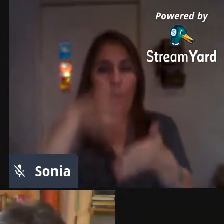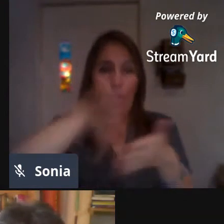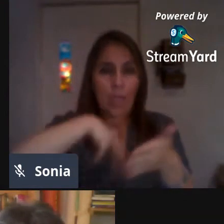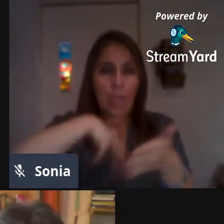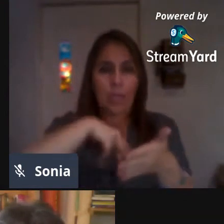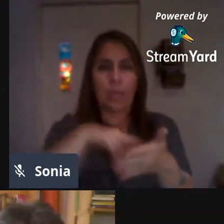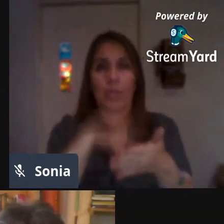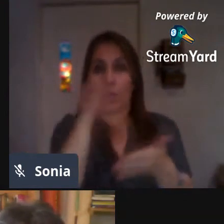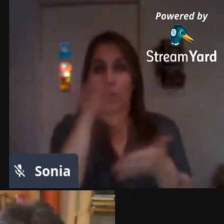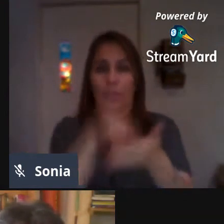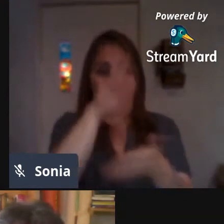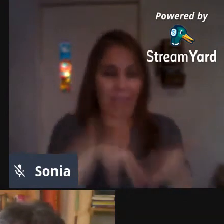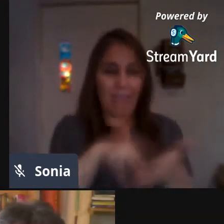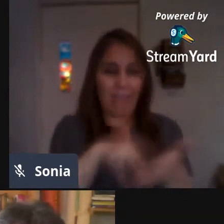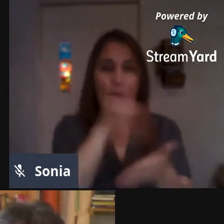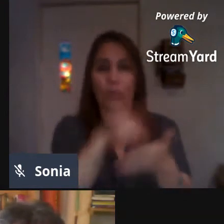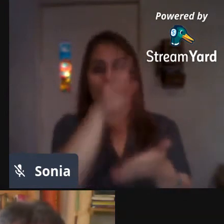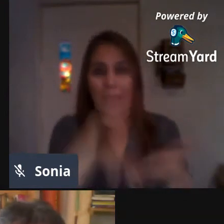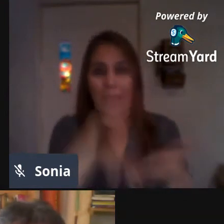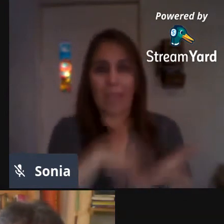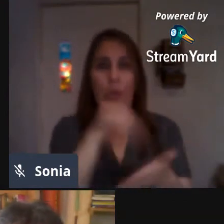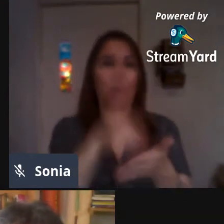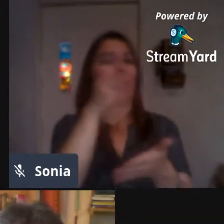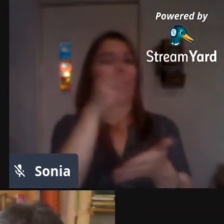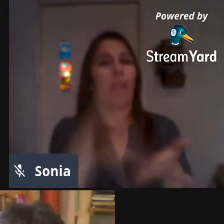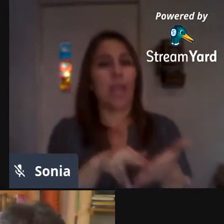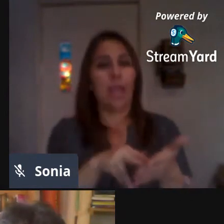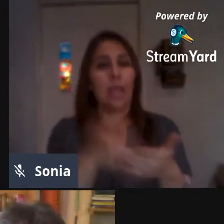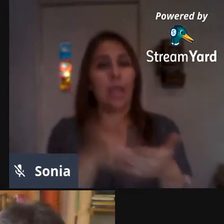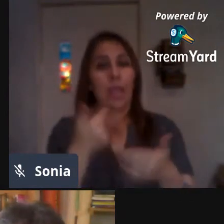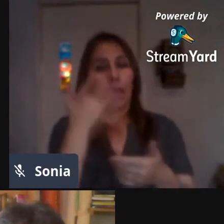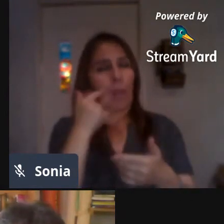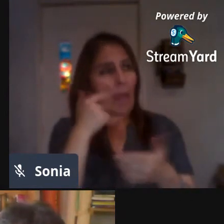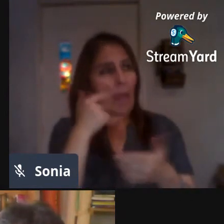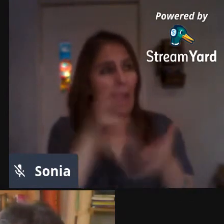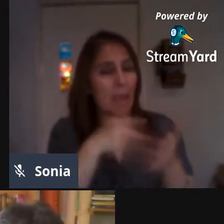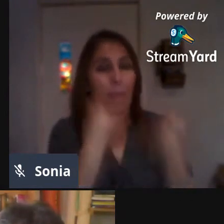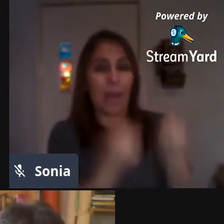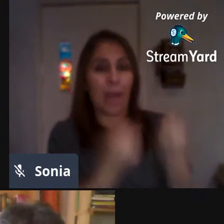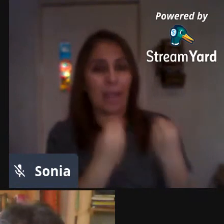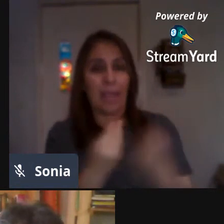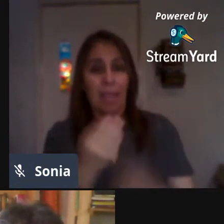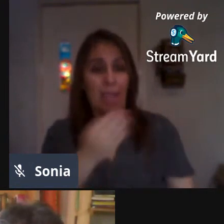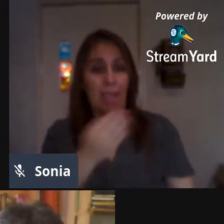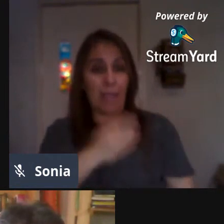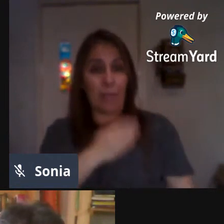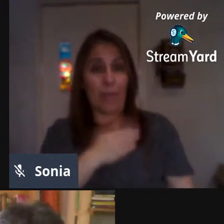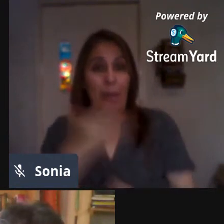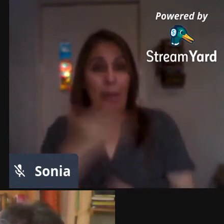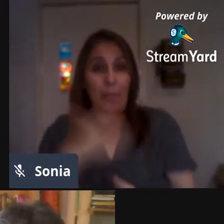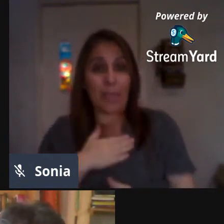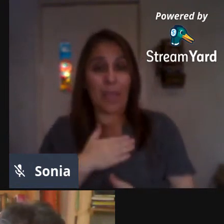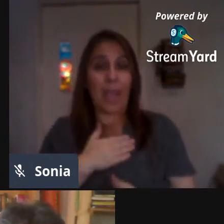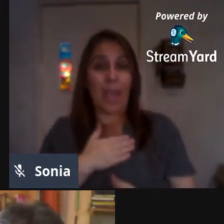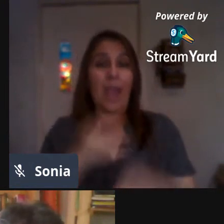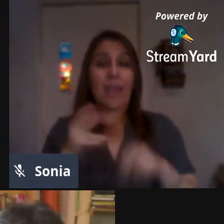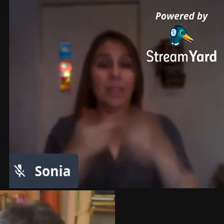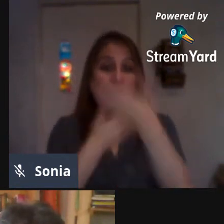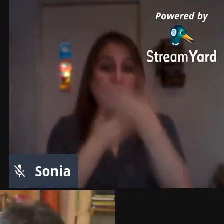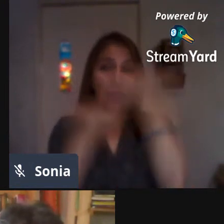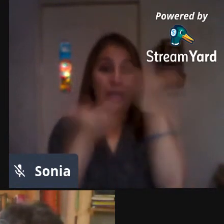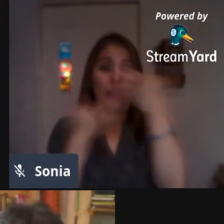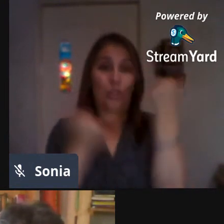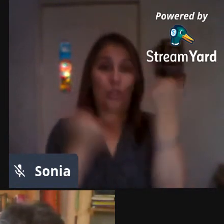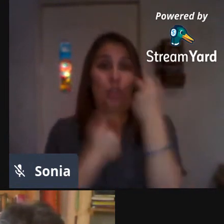de mis dos guerrilleros que tengo en mi novela entonces es justamente como los humaniza y eso es bien bien bonito porque es lo que nos